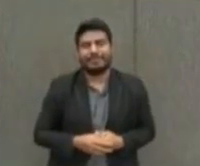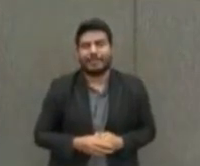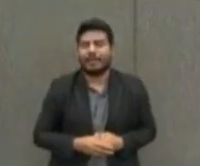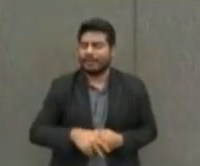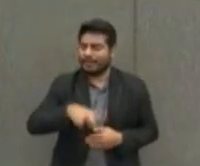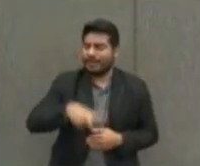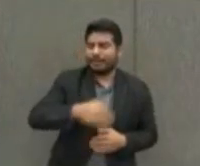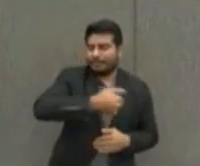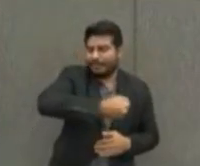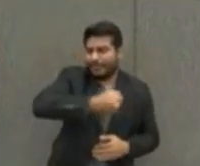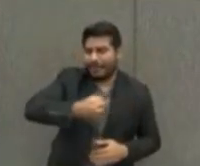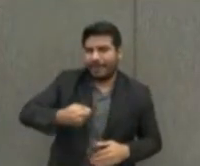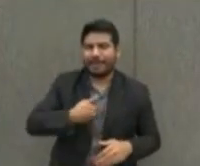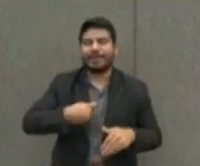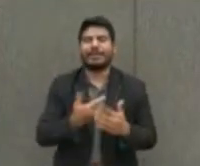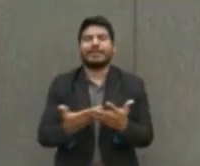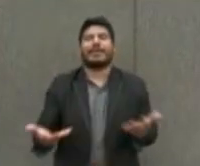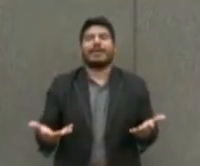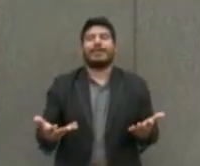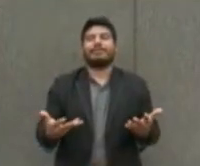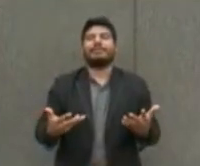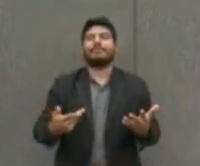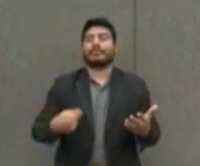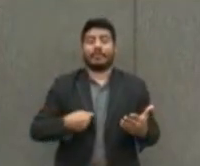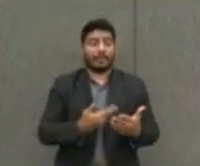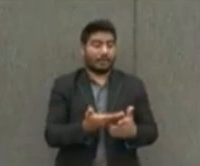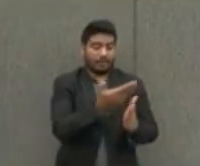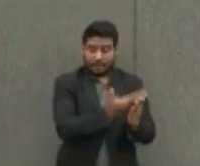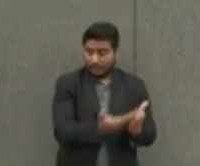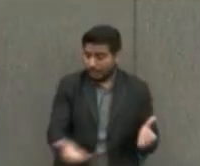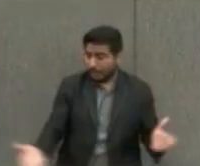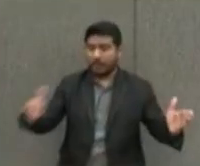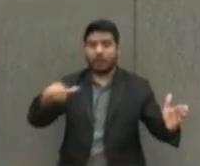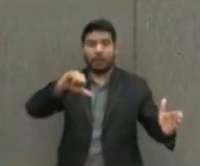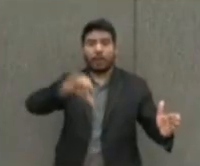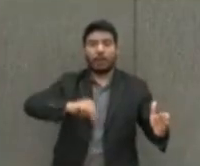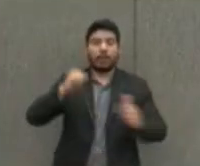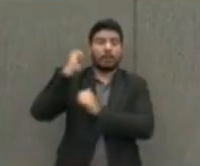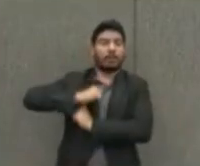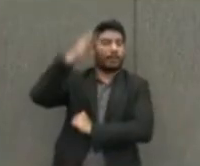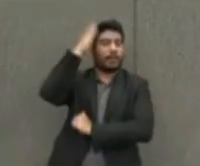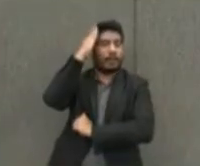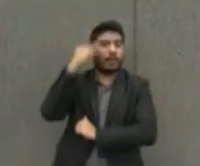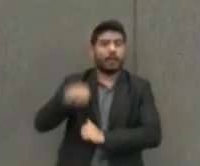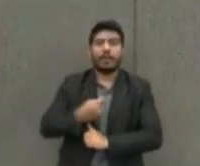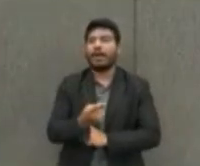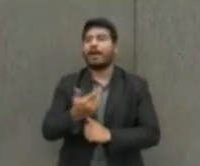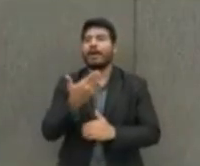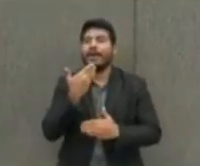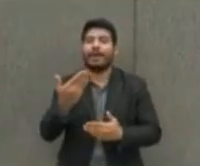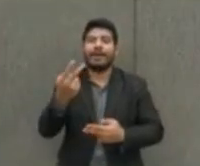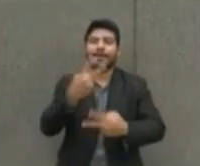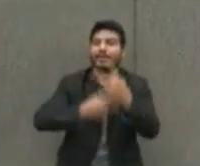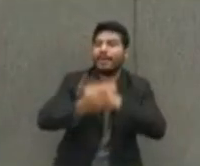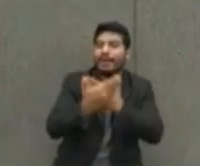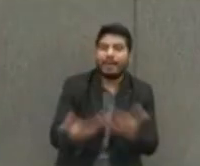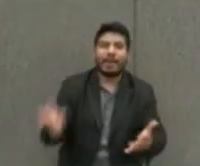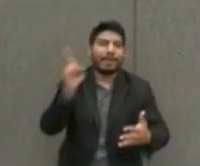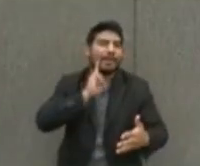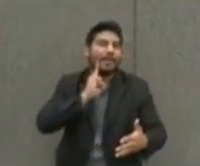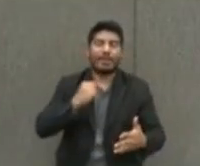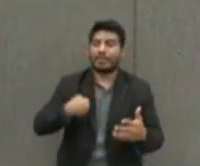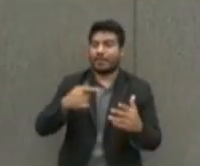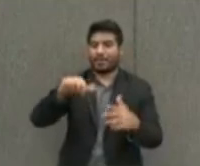saludos a las integrantes del presídium sean todas bienvenidas a este encuentro de mujeres